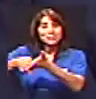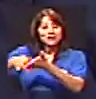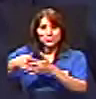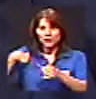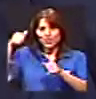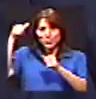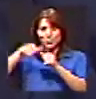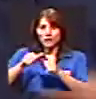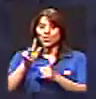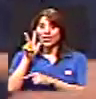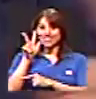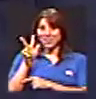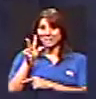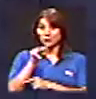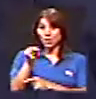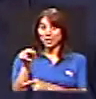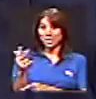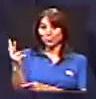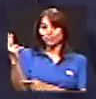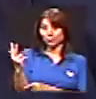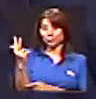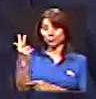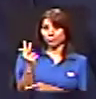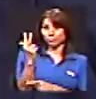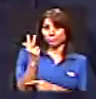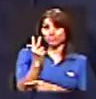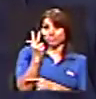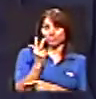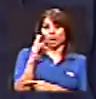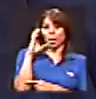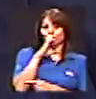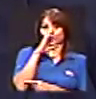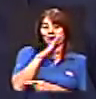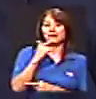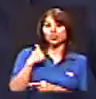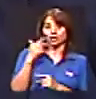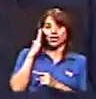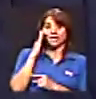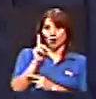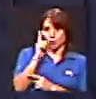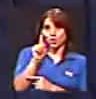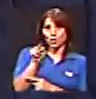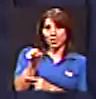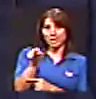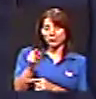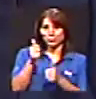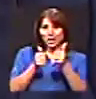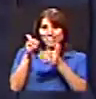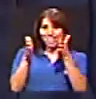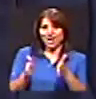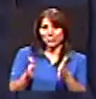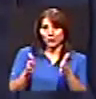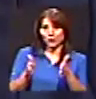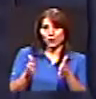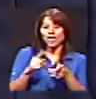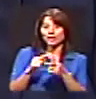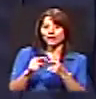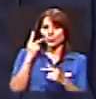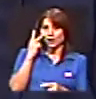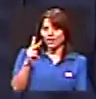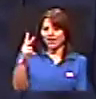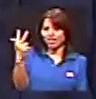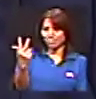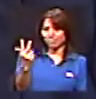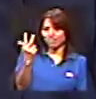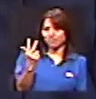a buscarme. Yo sabía que uno de ellos supuestamente iba a ser candidato. Y entonces cuando los veo venir, digo, mira, vienen a pedirme el